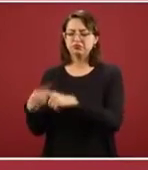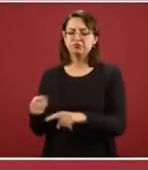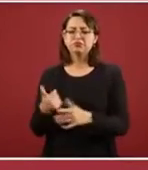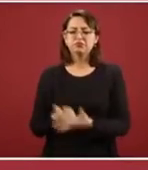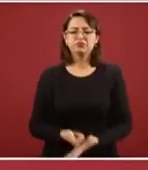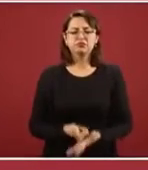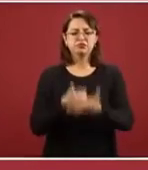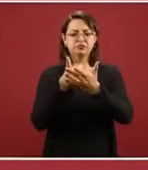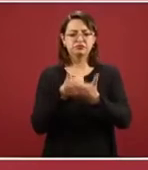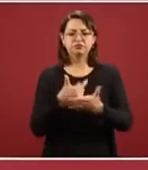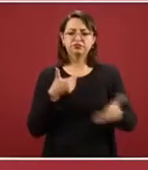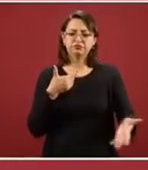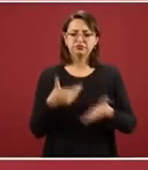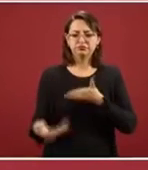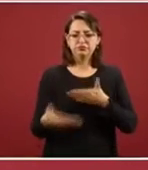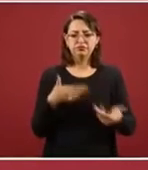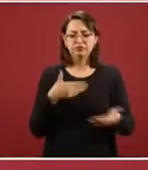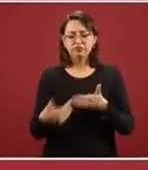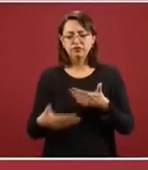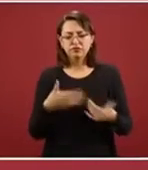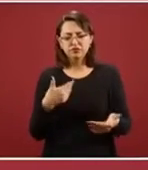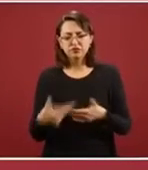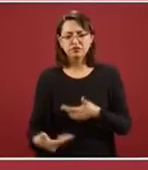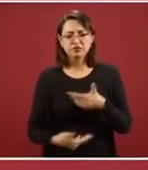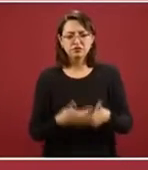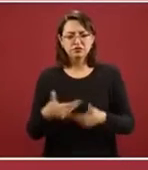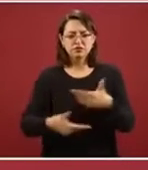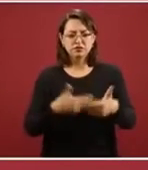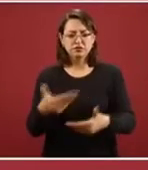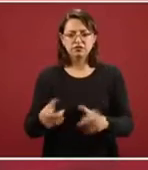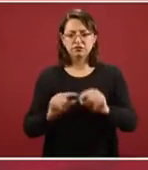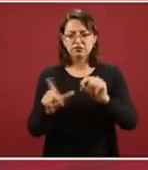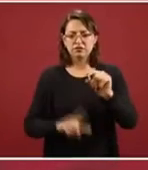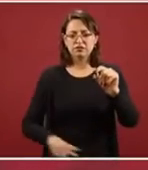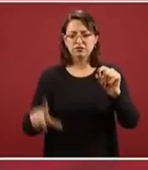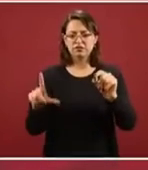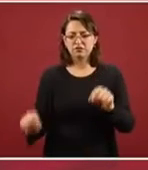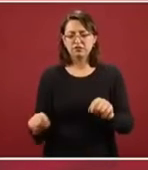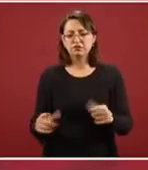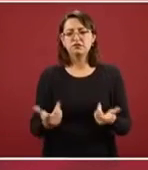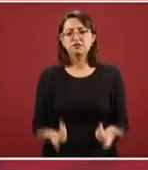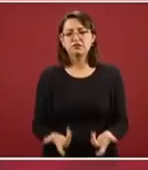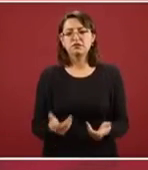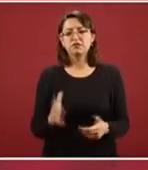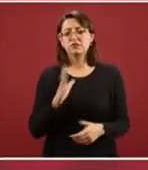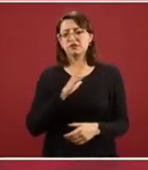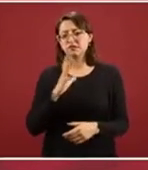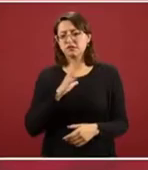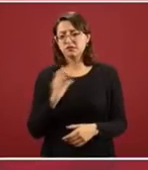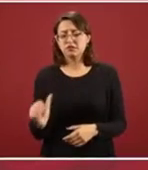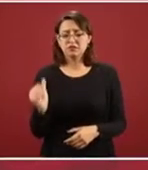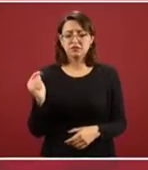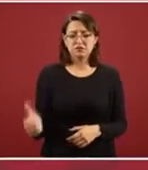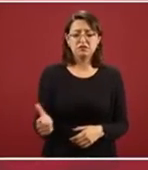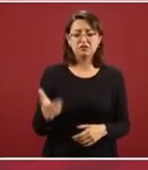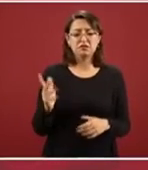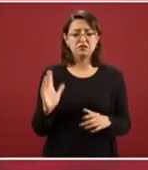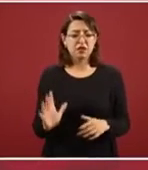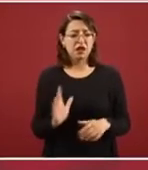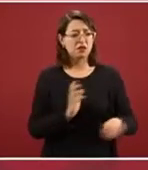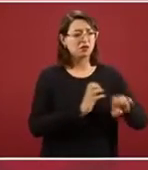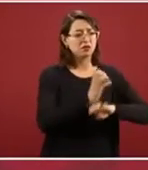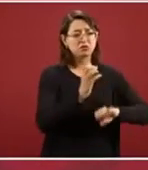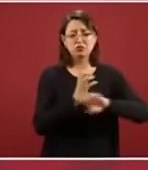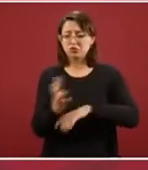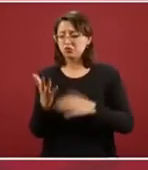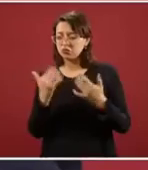a actualizar permanentemente ese Atlas Nacional de Riesgos. Si existiera algún estado en este momento que no tiene su